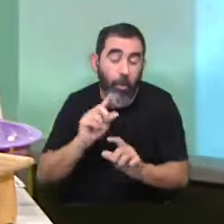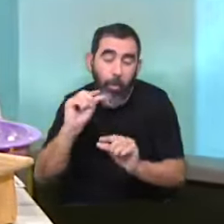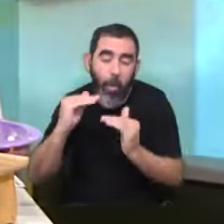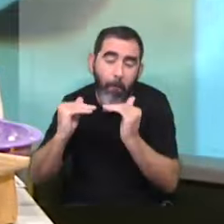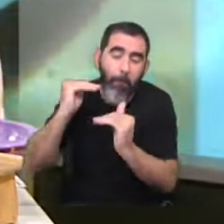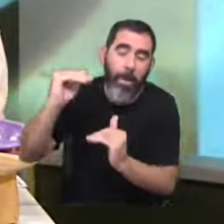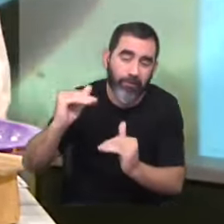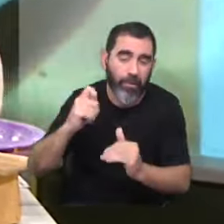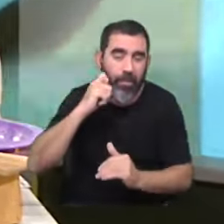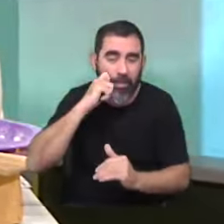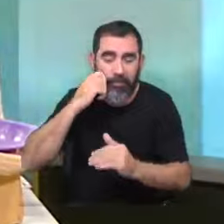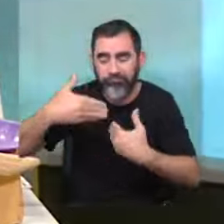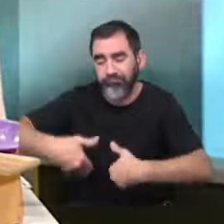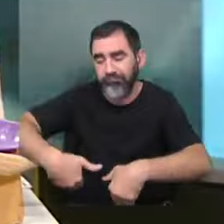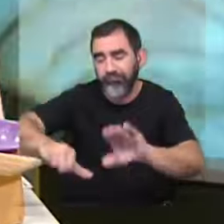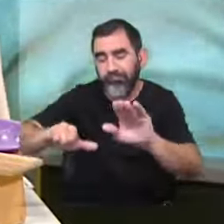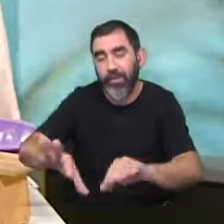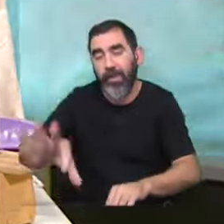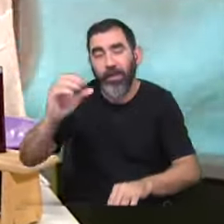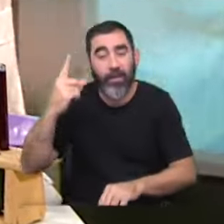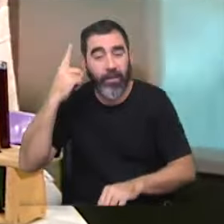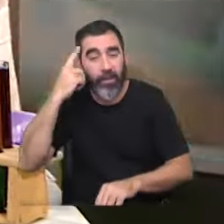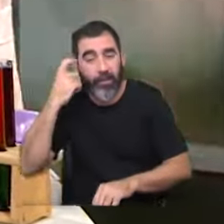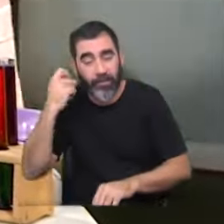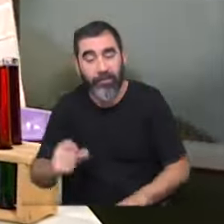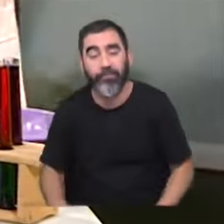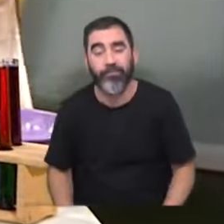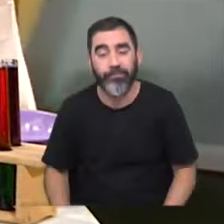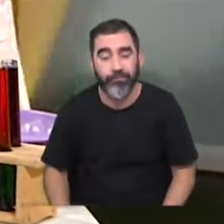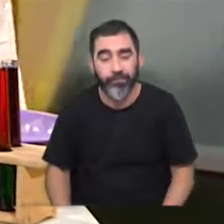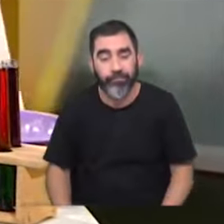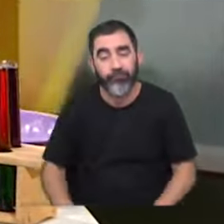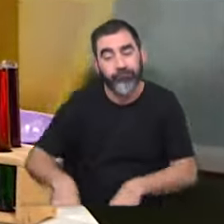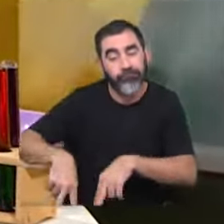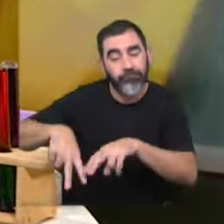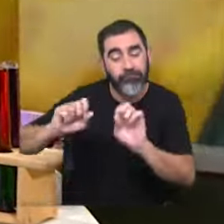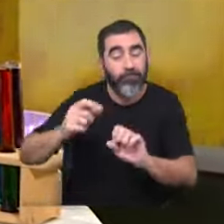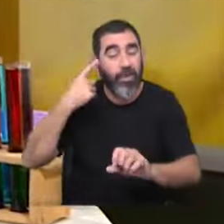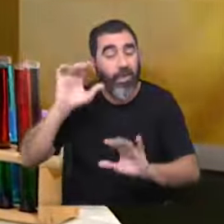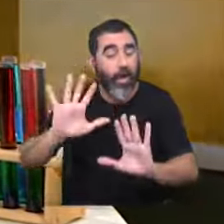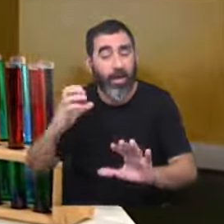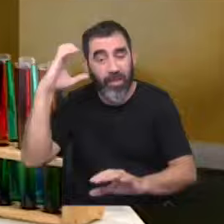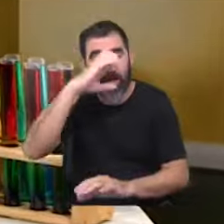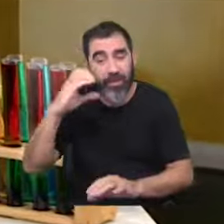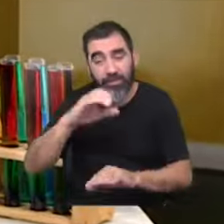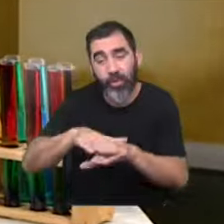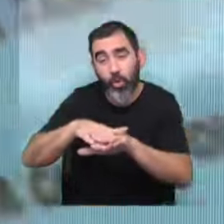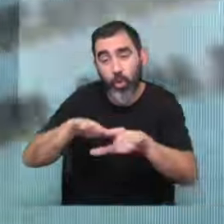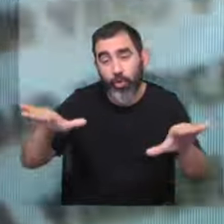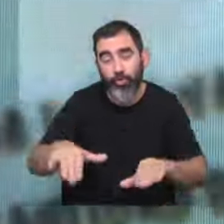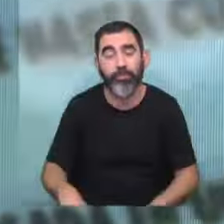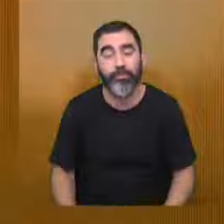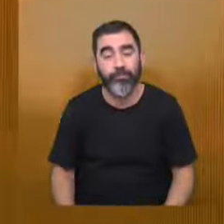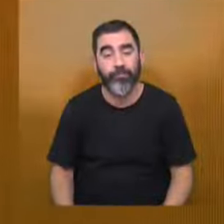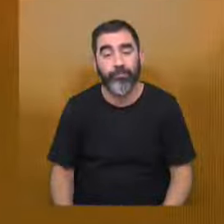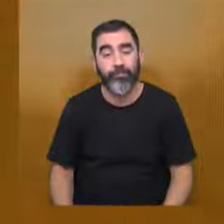Y ellos los dejan que elijan sus experimentos y que exploren, porque es un poco la curiosidad innata que ellos ya traen y que